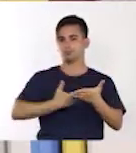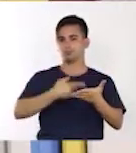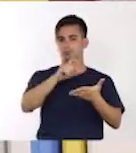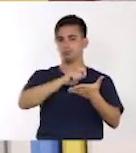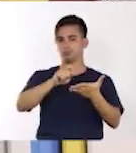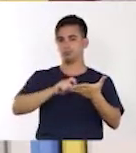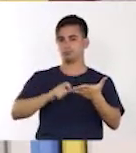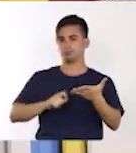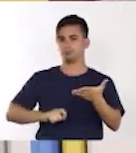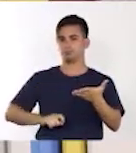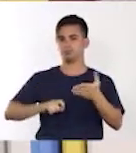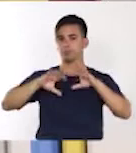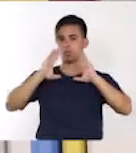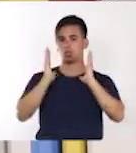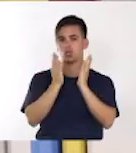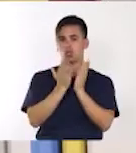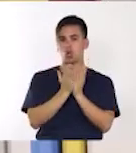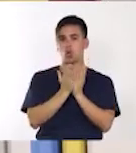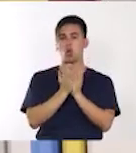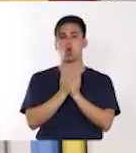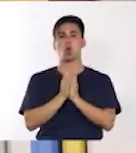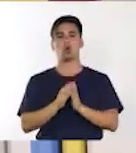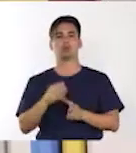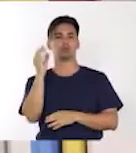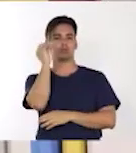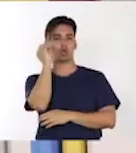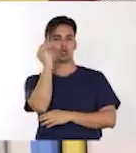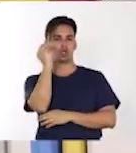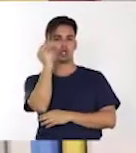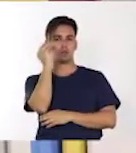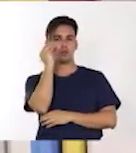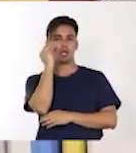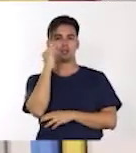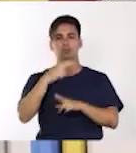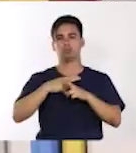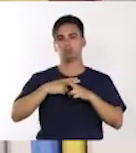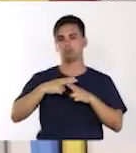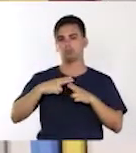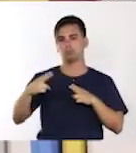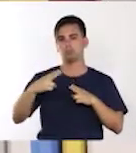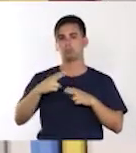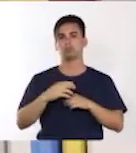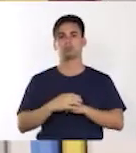conocimientos teóricos y prácticos que el alumno ha recibido durante el semestre,